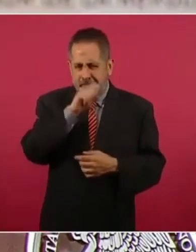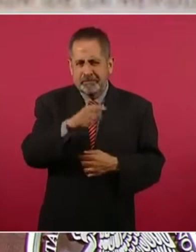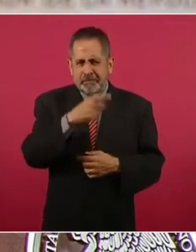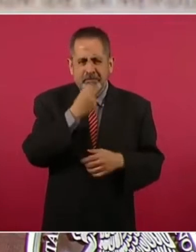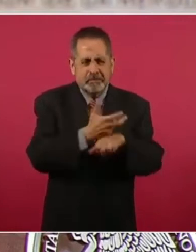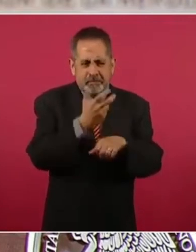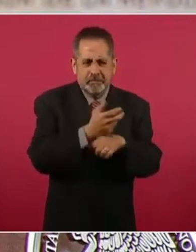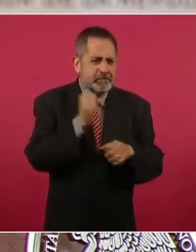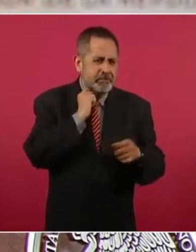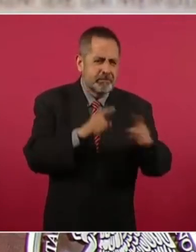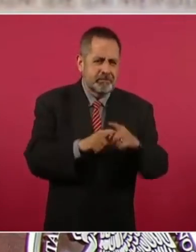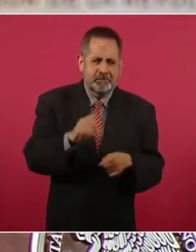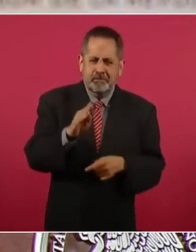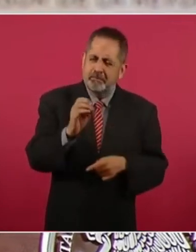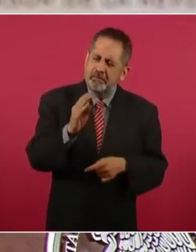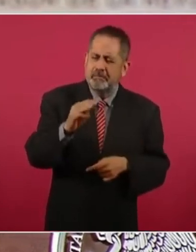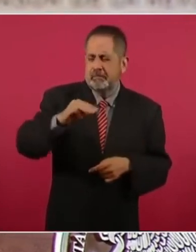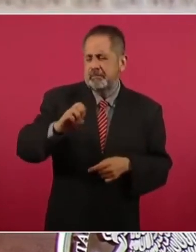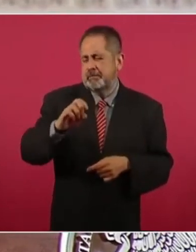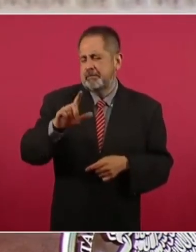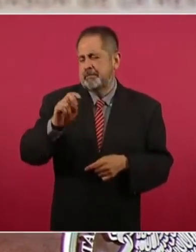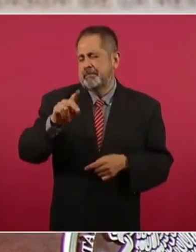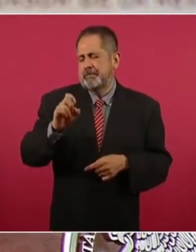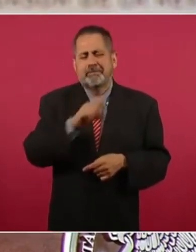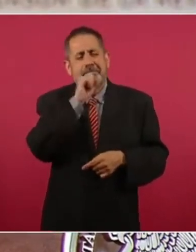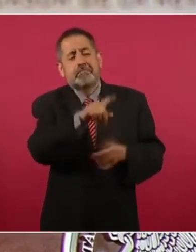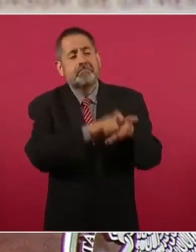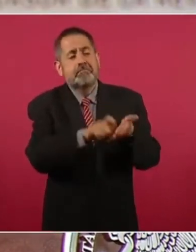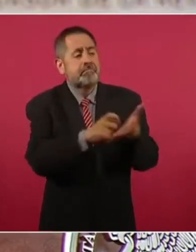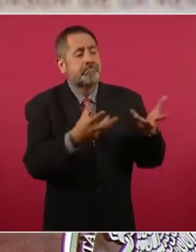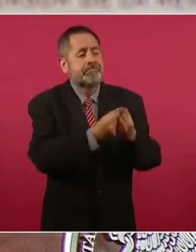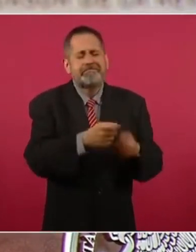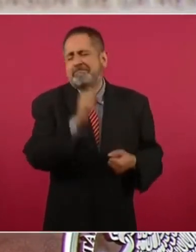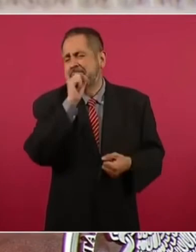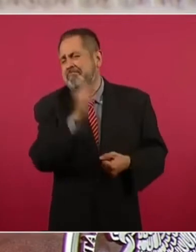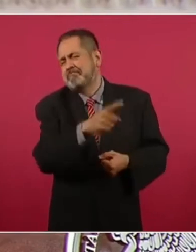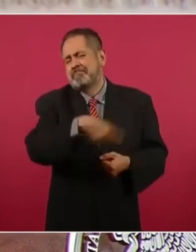estadounidense, Bob Menéndez, también escribe ahí. Entonces,